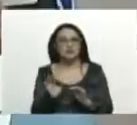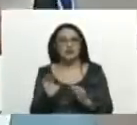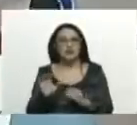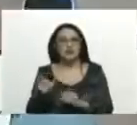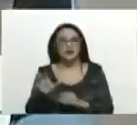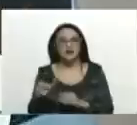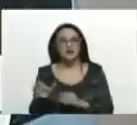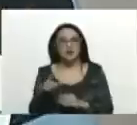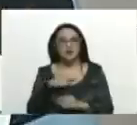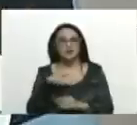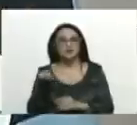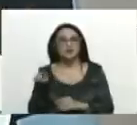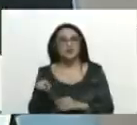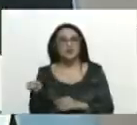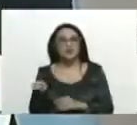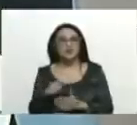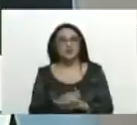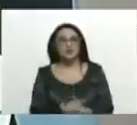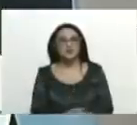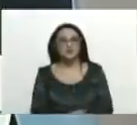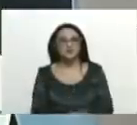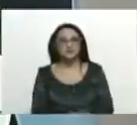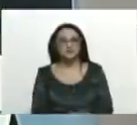la región zuliana corposolia